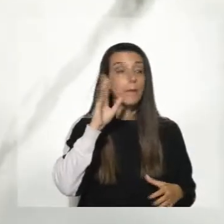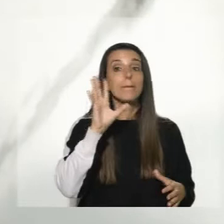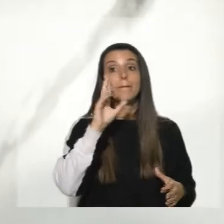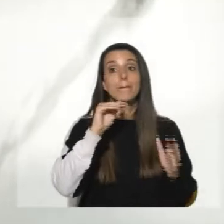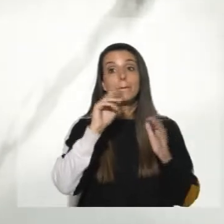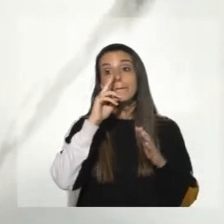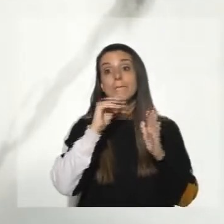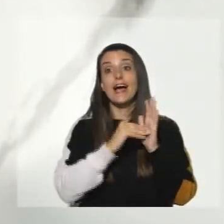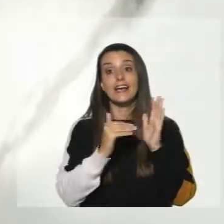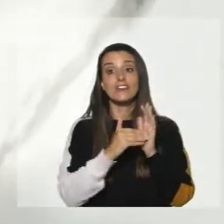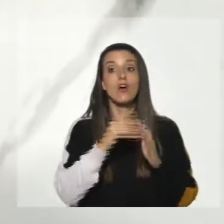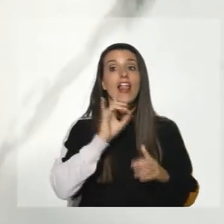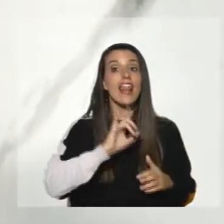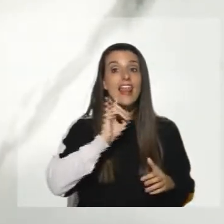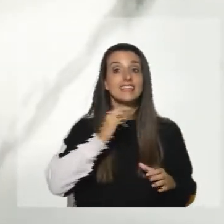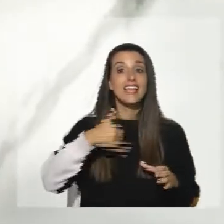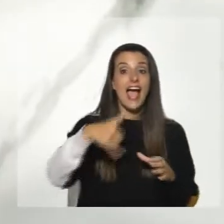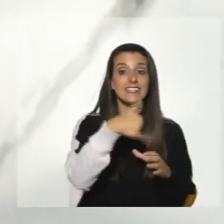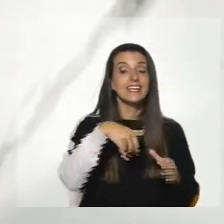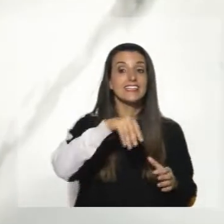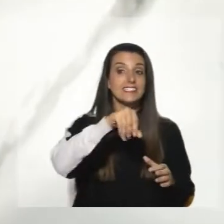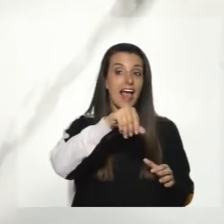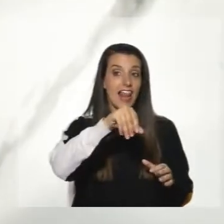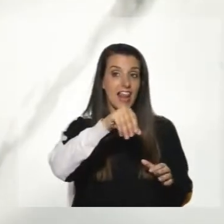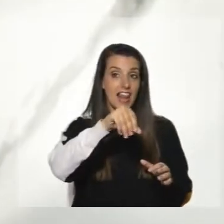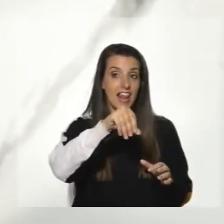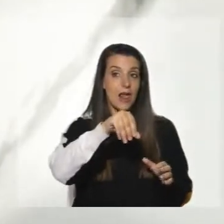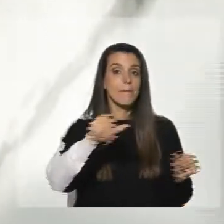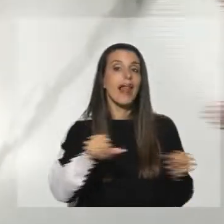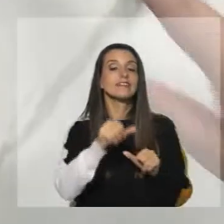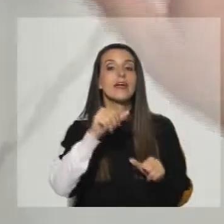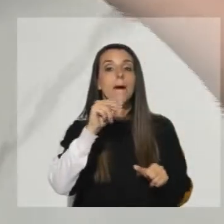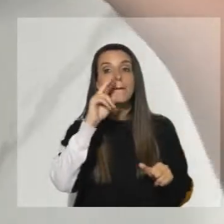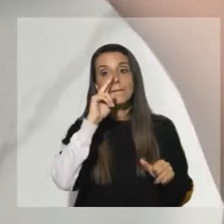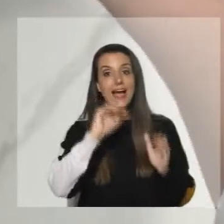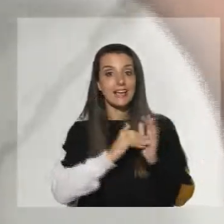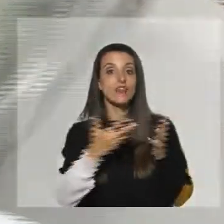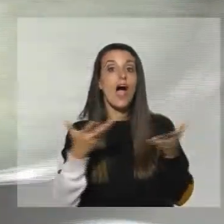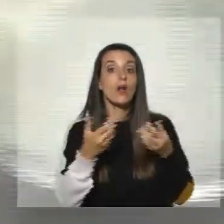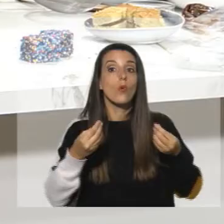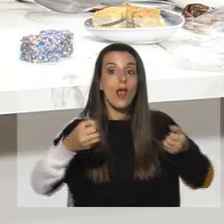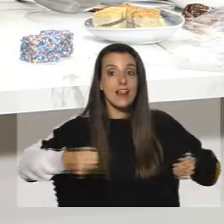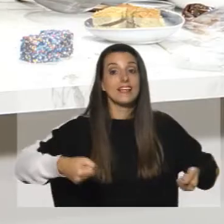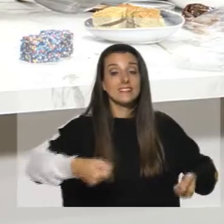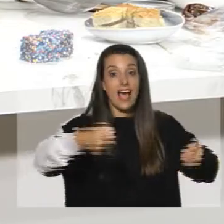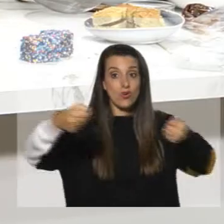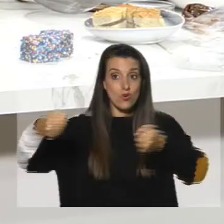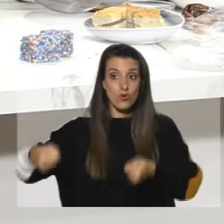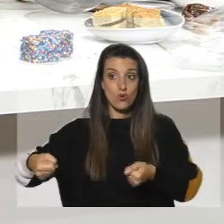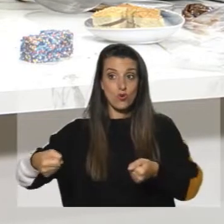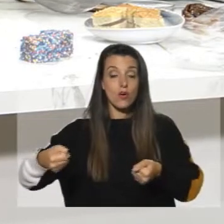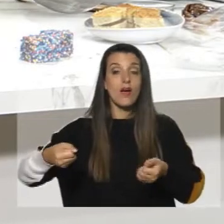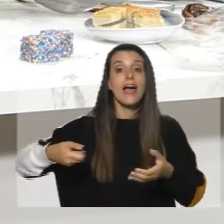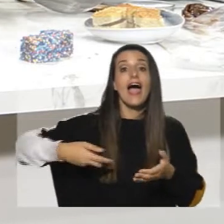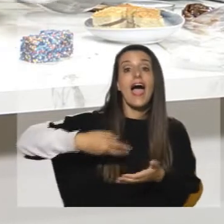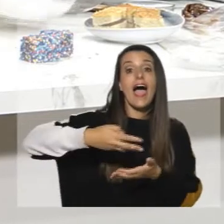acá tenemos leche, aceite y sal para los pancitos de queso. Lo que voy a hacer ahora es retirarlo del fuego,